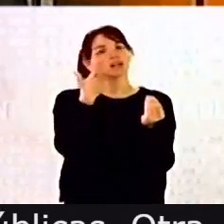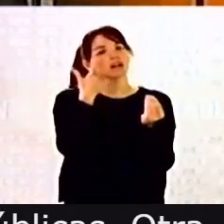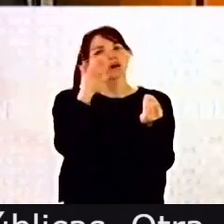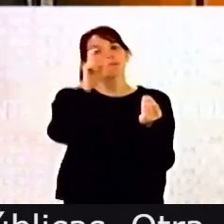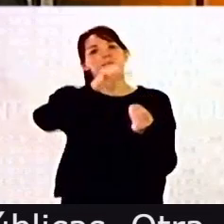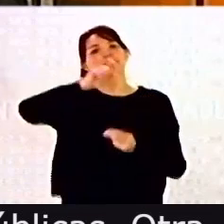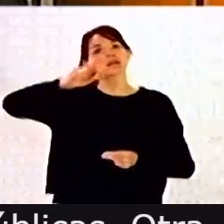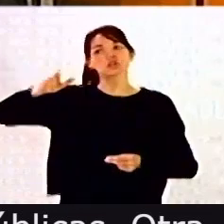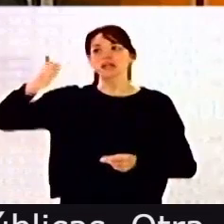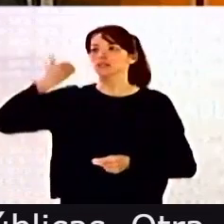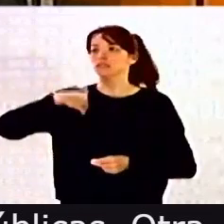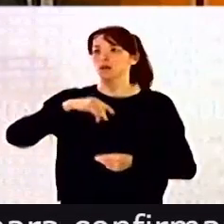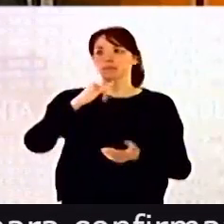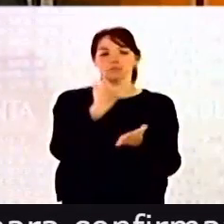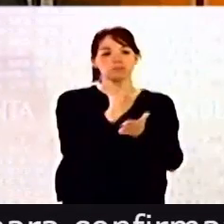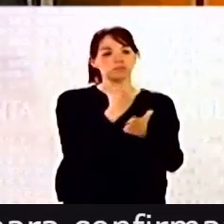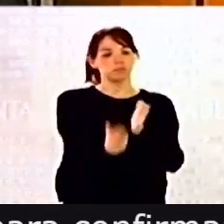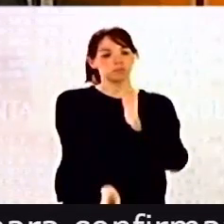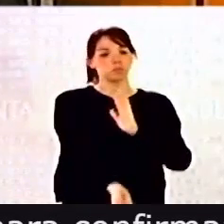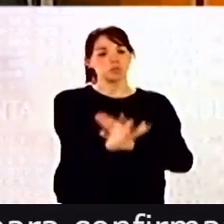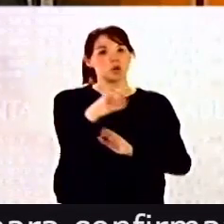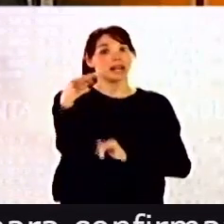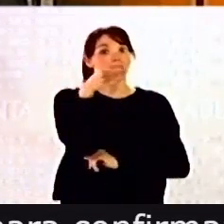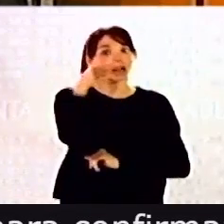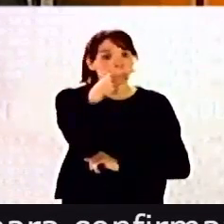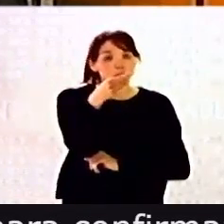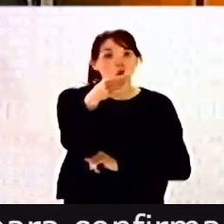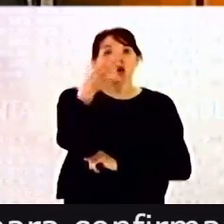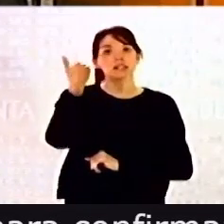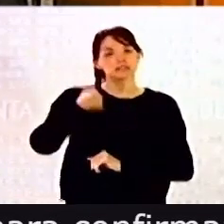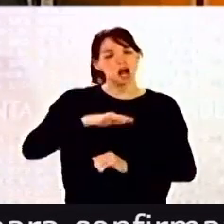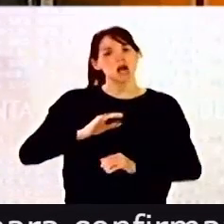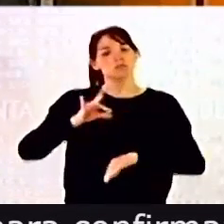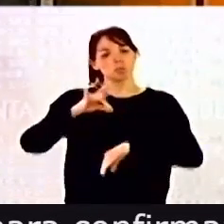que ha dado negativo, es decir, que ya han superado el COVID-19.